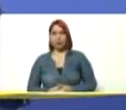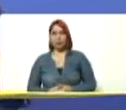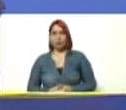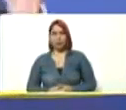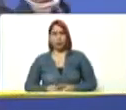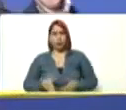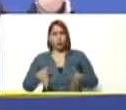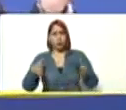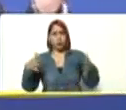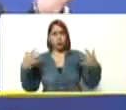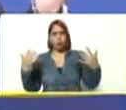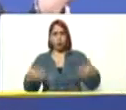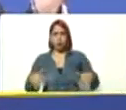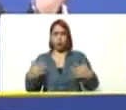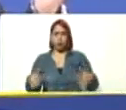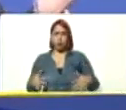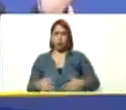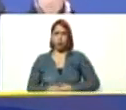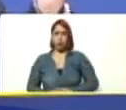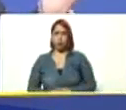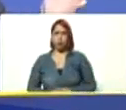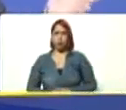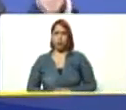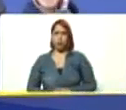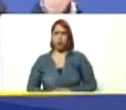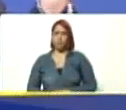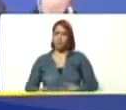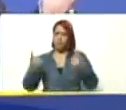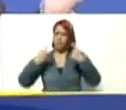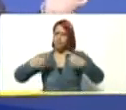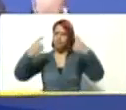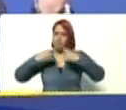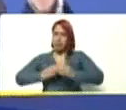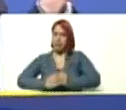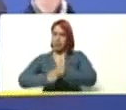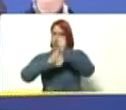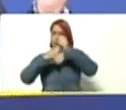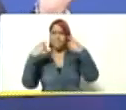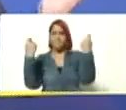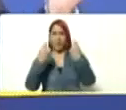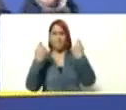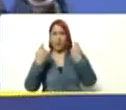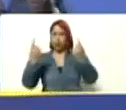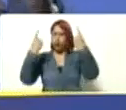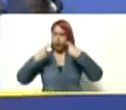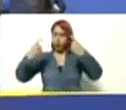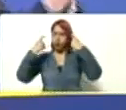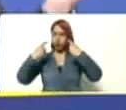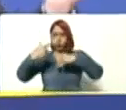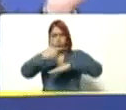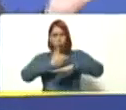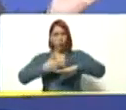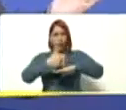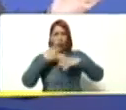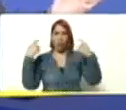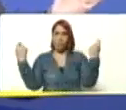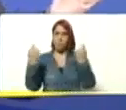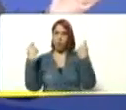tremenda cátedra de liderazgo popular, esta cátedra de gobierno